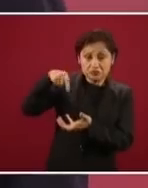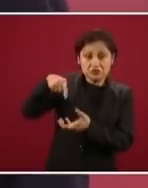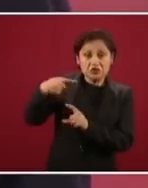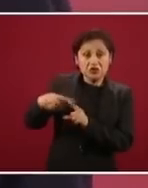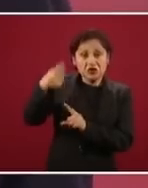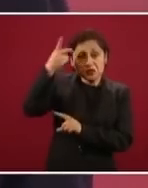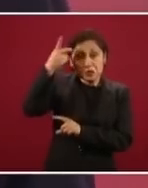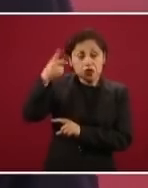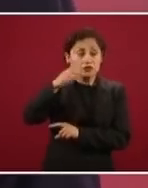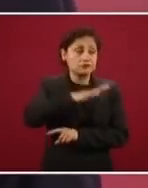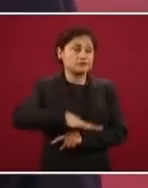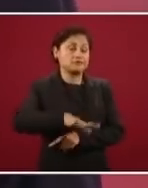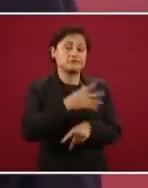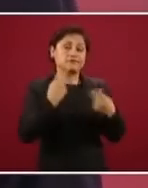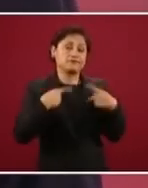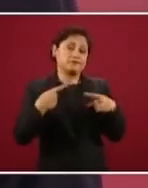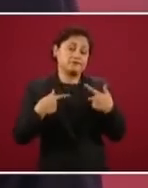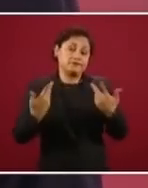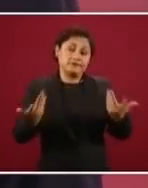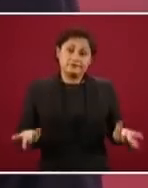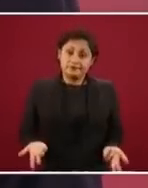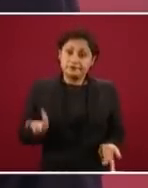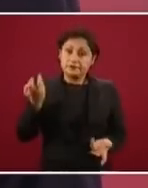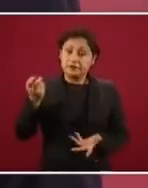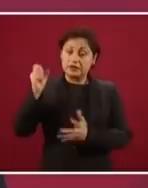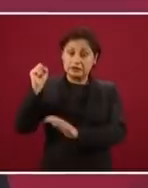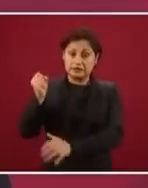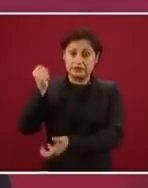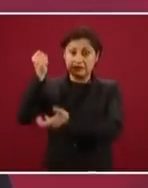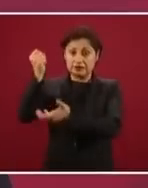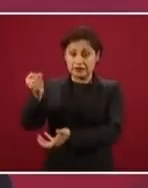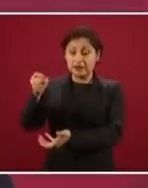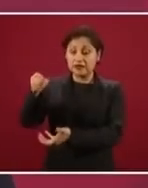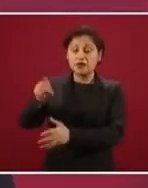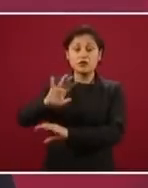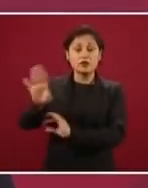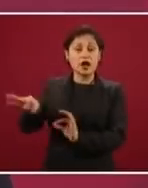que no se puede operar